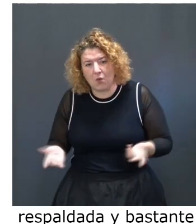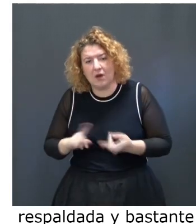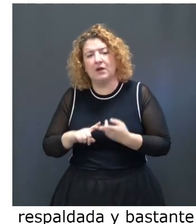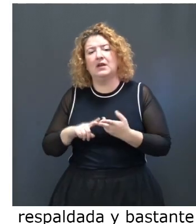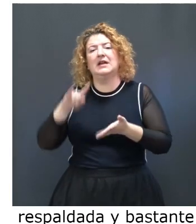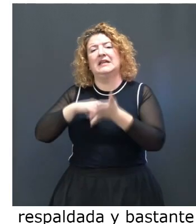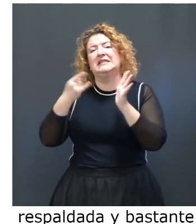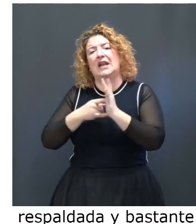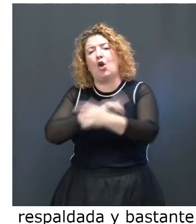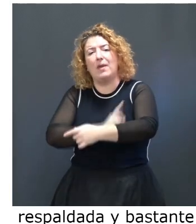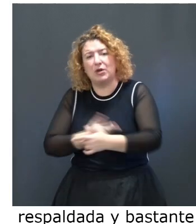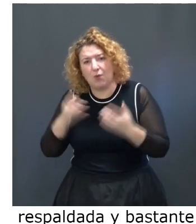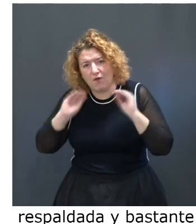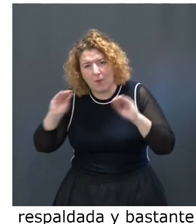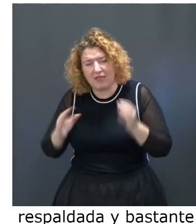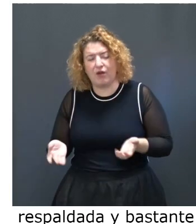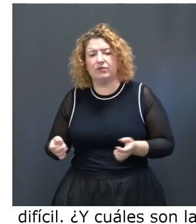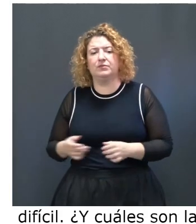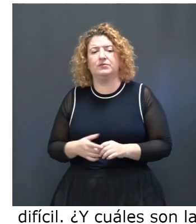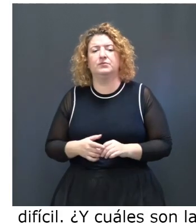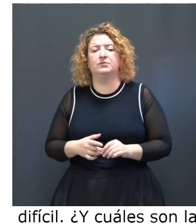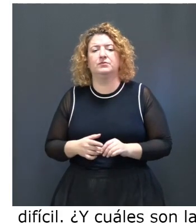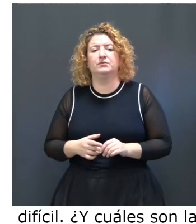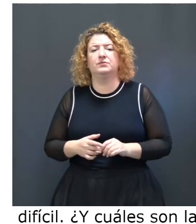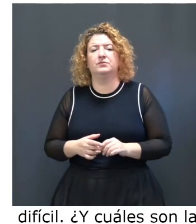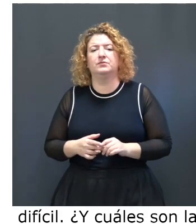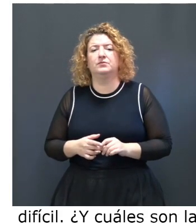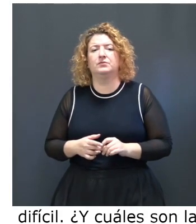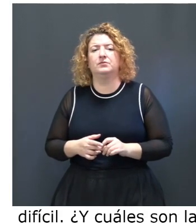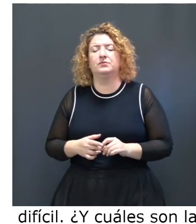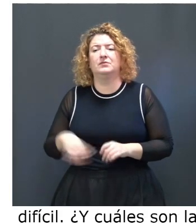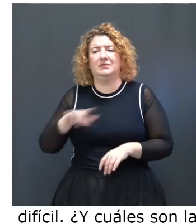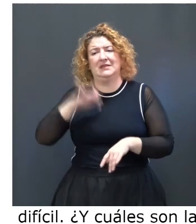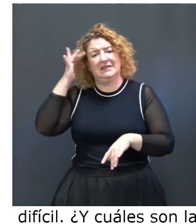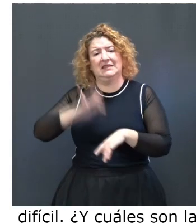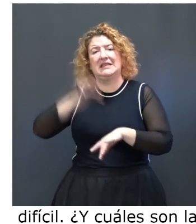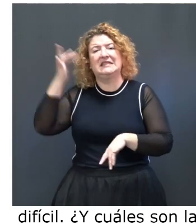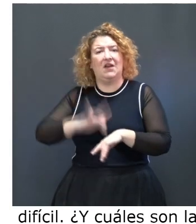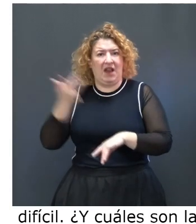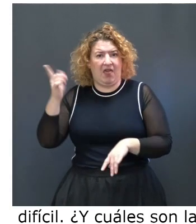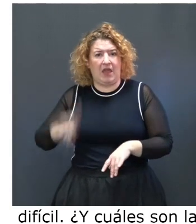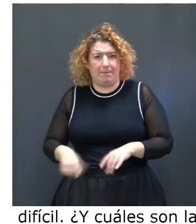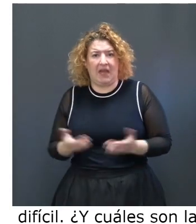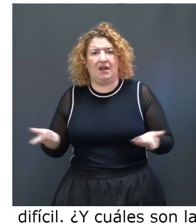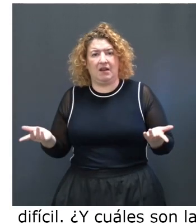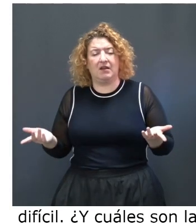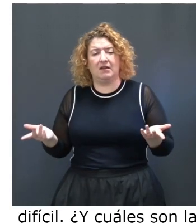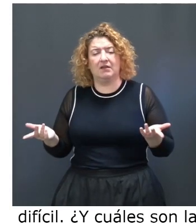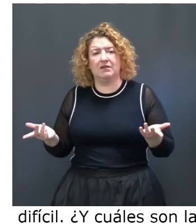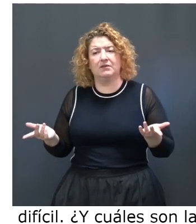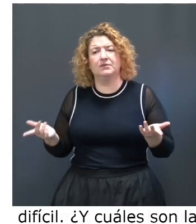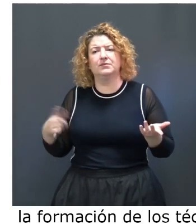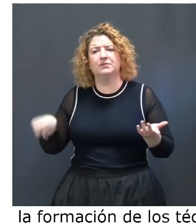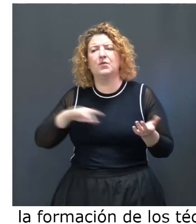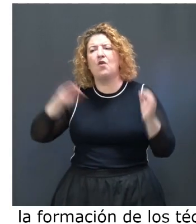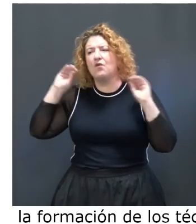técnicos deportivos, en mi opinión, y la sensibilización también en primer lugar, porque formación también empieza a haber, pero